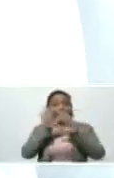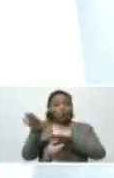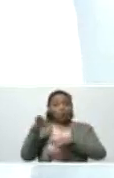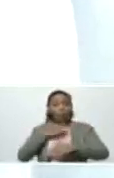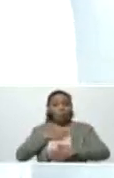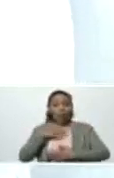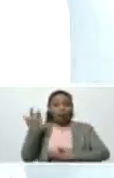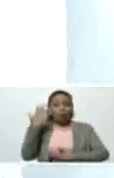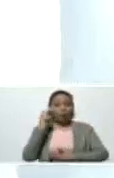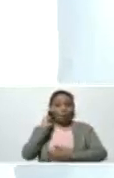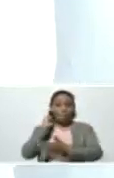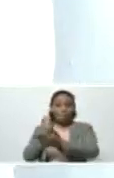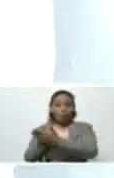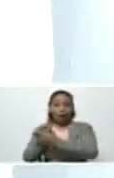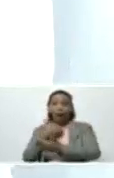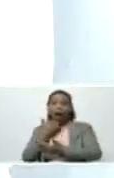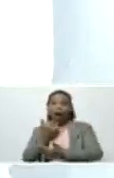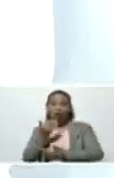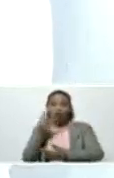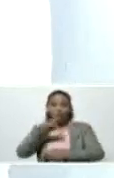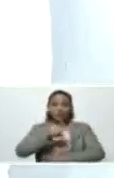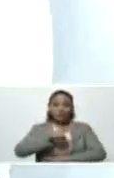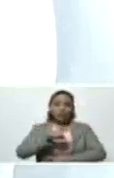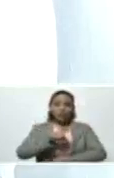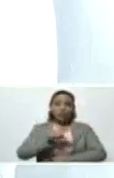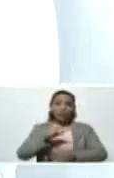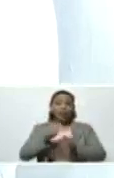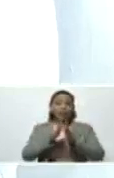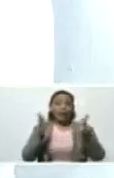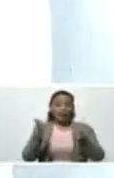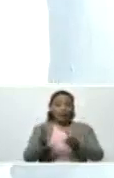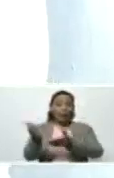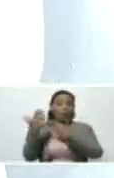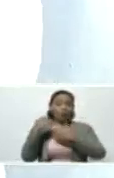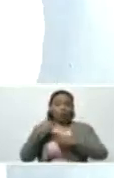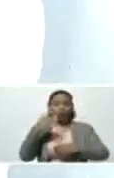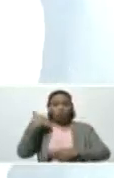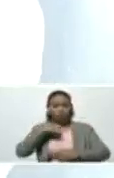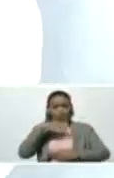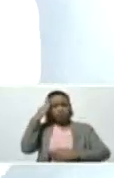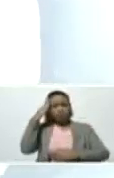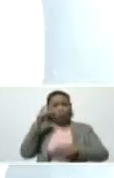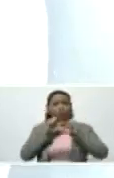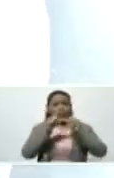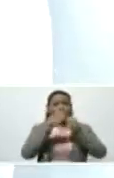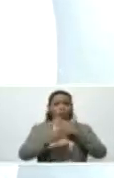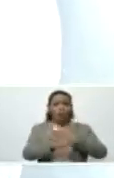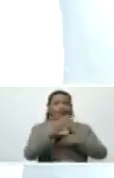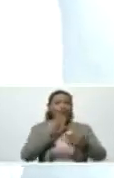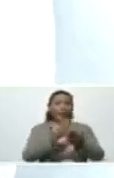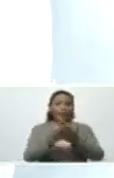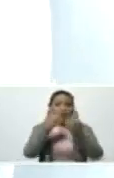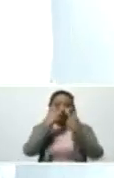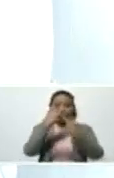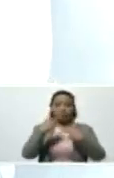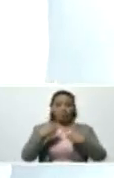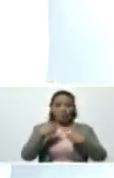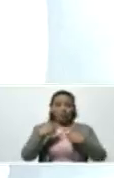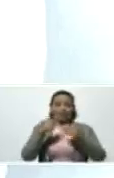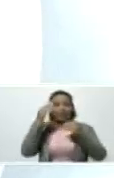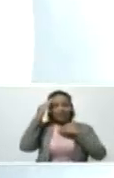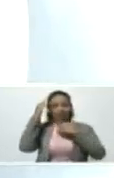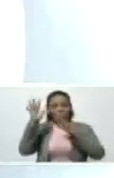mano. Doctor Cardier. Nos han apoyado y sabemos que vamos a seguir adelante. Muchas gracias por su visita y a todos. Saludo a la familia